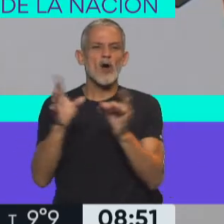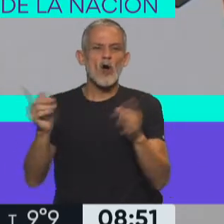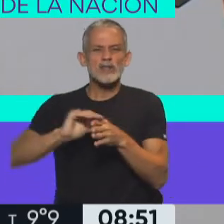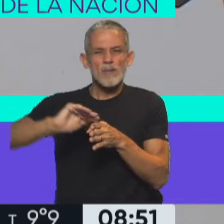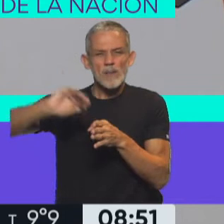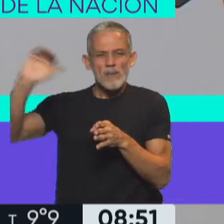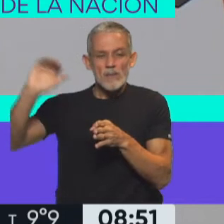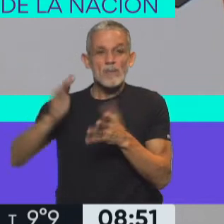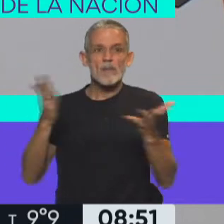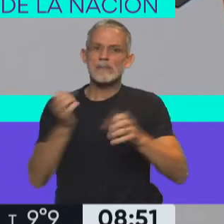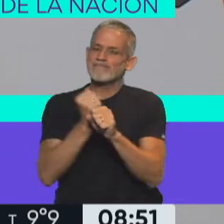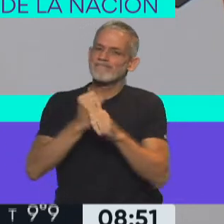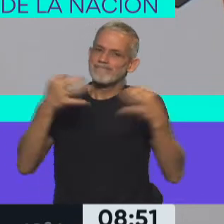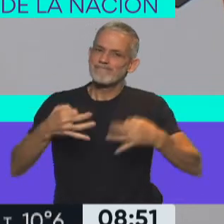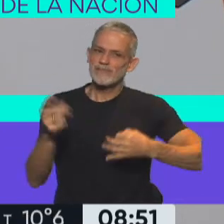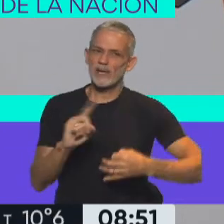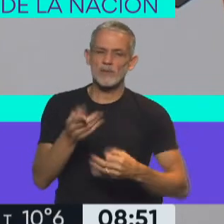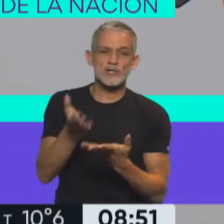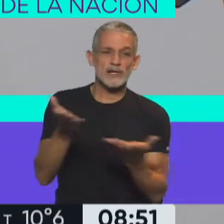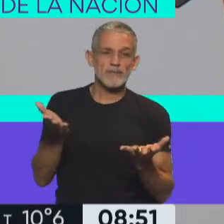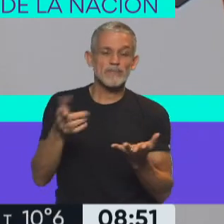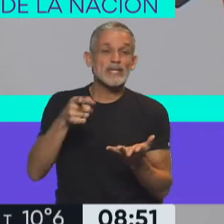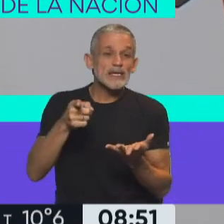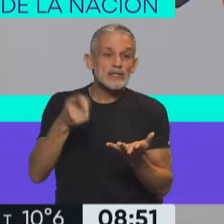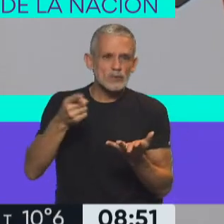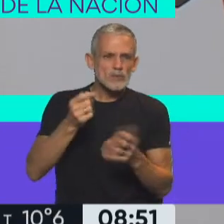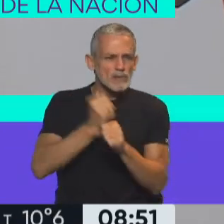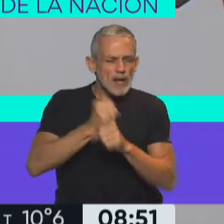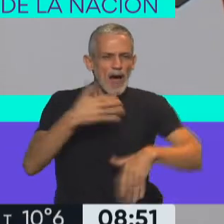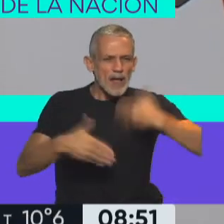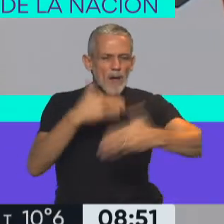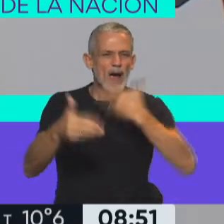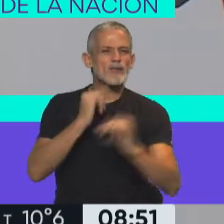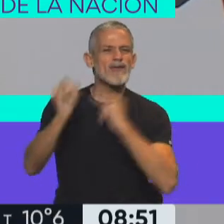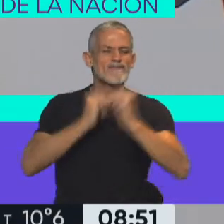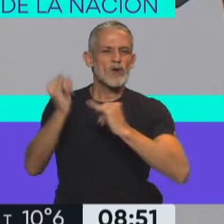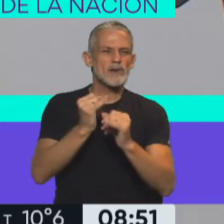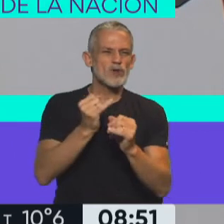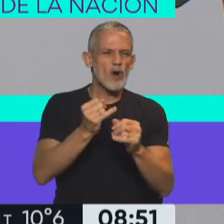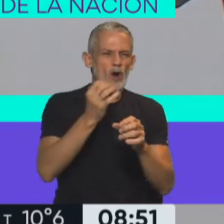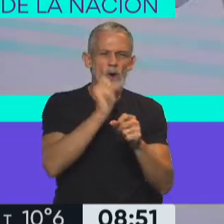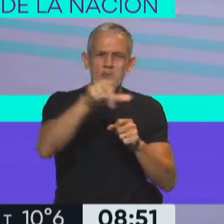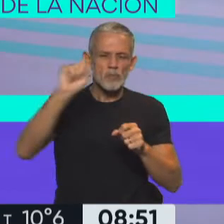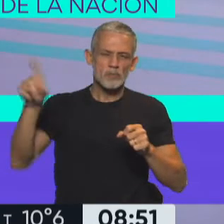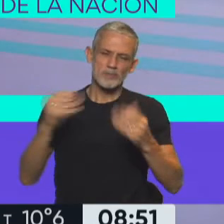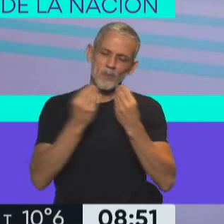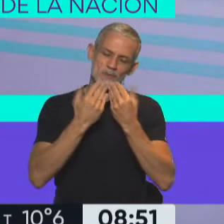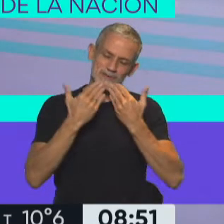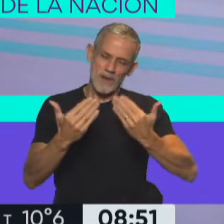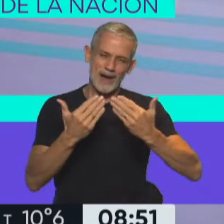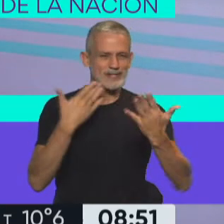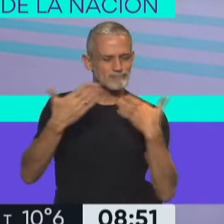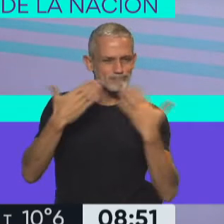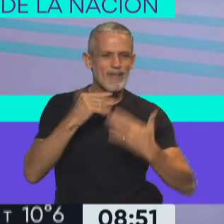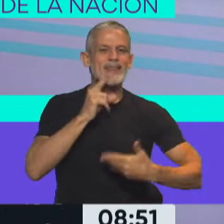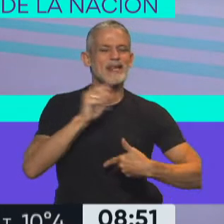que no se está trabajando bien los protocolos. Entonces, por eso venimos trabajando esa información con todas las jurisdicciones. Ministro, le agradecemos esta entrevista con la